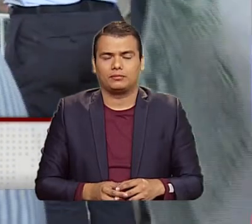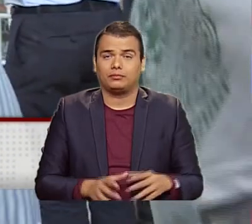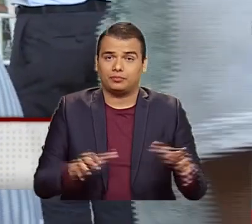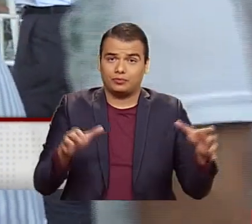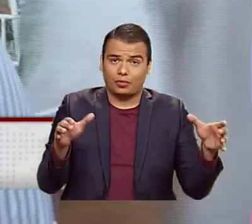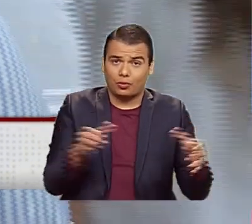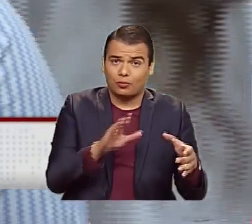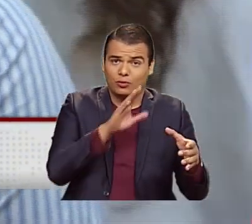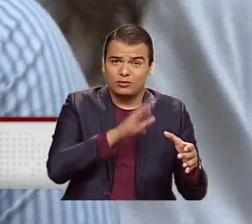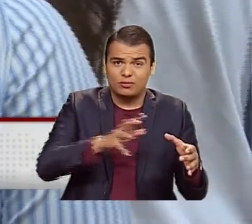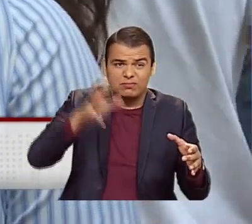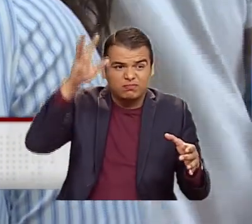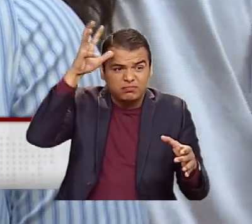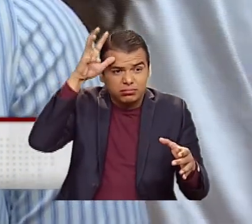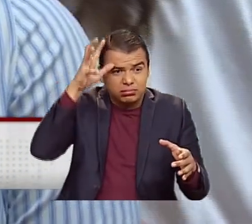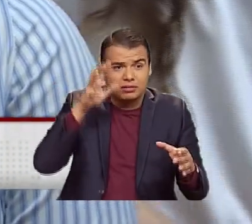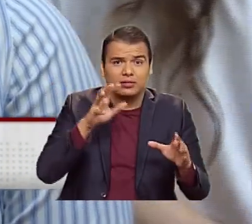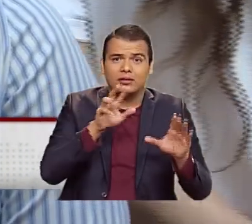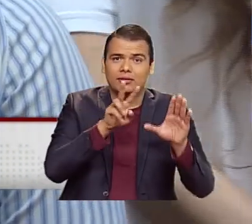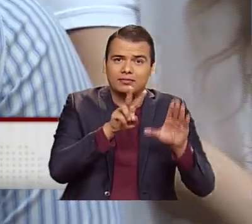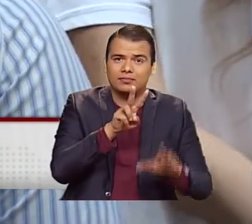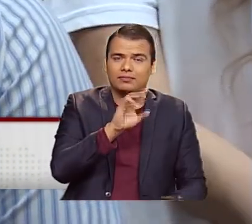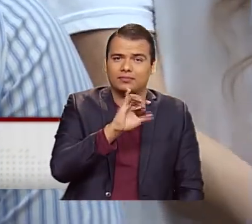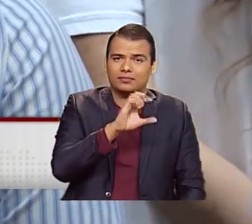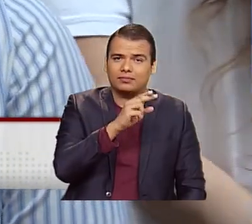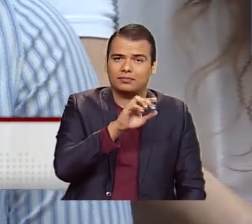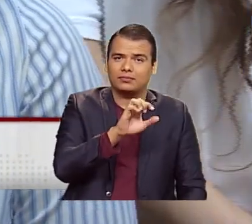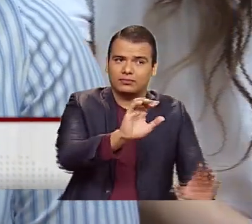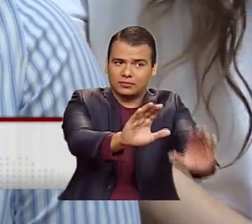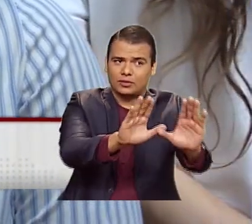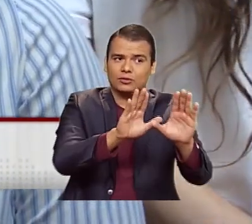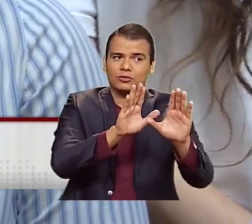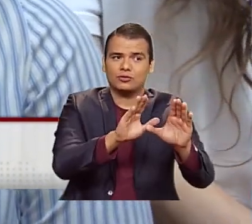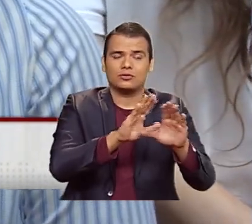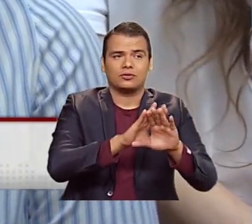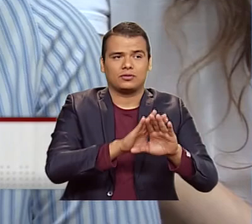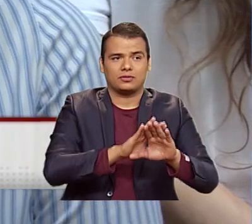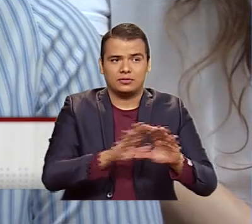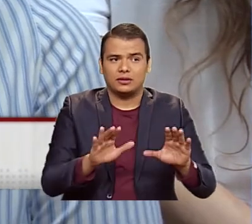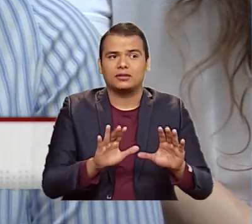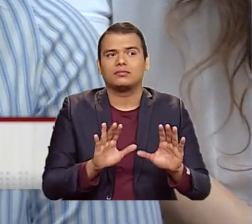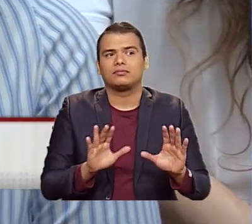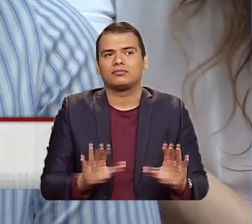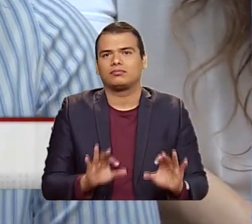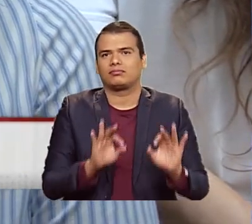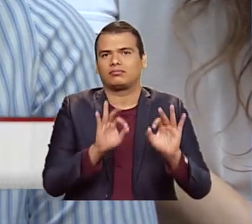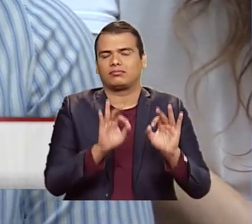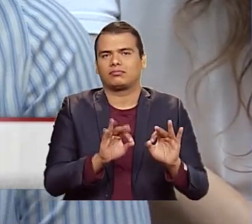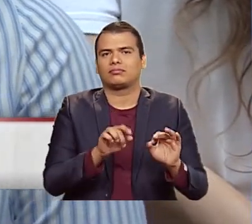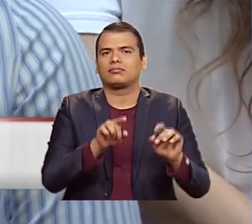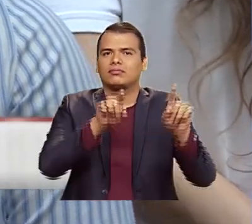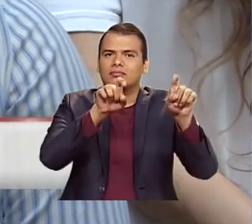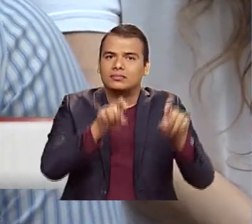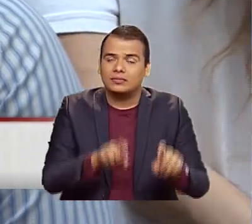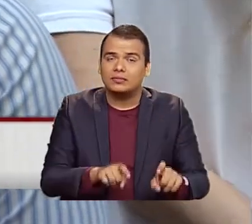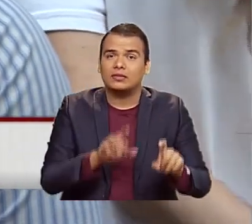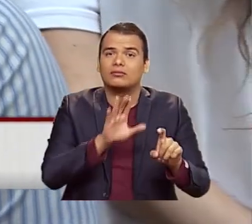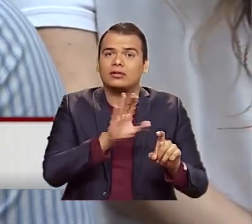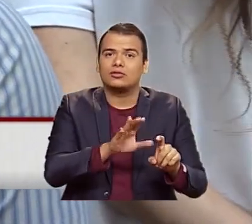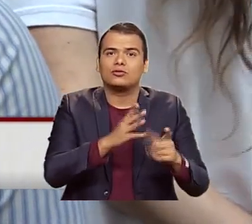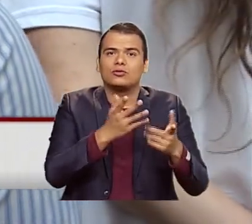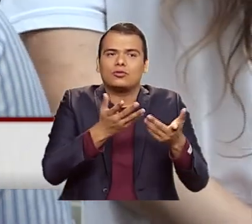bicheros que están muy dispuestos también a aportar dentro del tema sanitario, reglamentario,